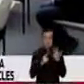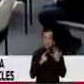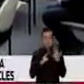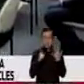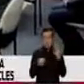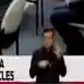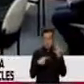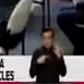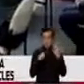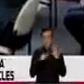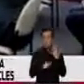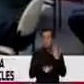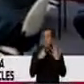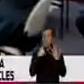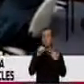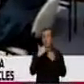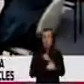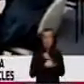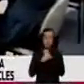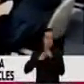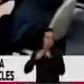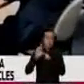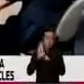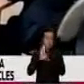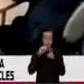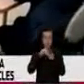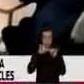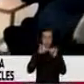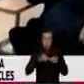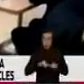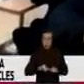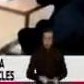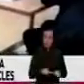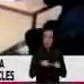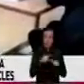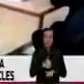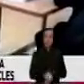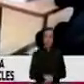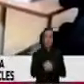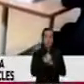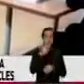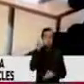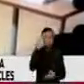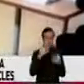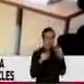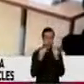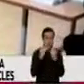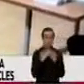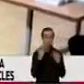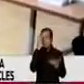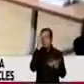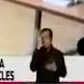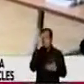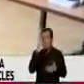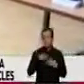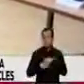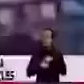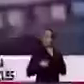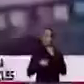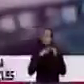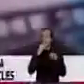cambio, se dictó la prohibición de salida del país y su presentación periódica ante una autoridad judicial por estar contagiado con